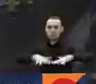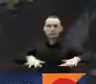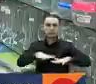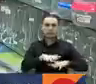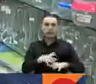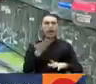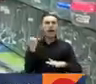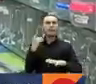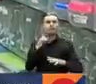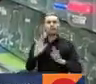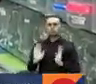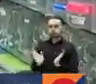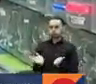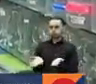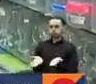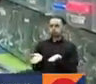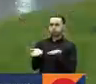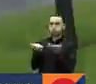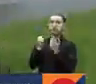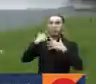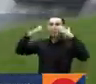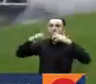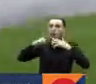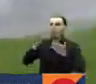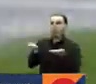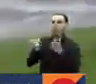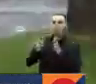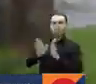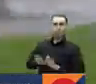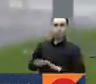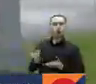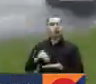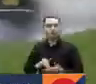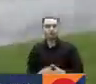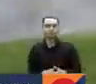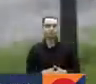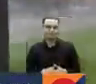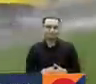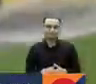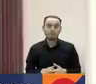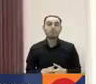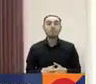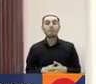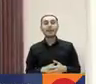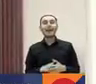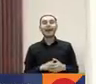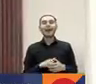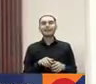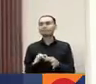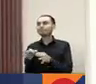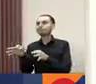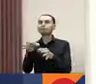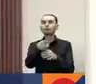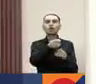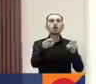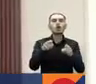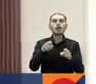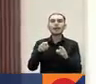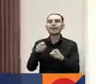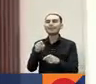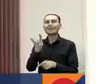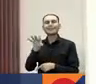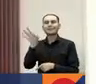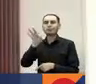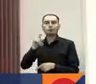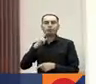reactivación que el comercio venía registrando desde antes de Semana Santa. La caída de las ventas en muchos de los sectores es inclusive superior al